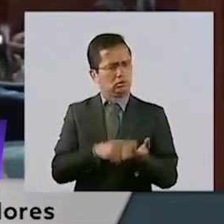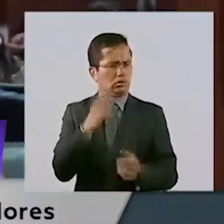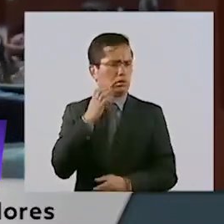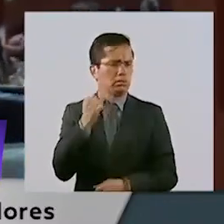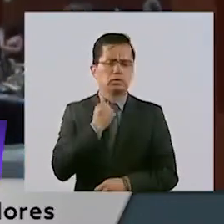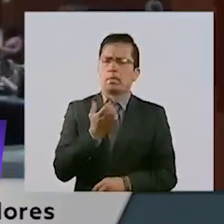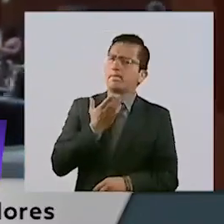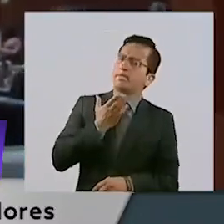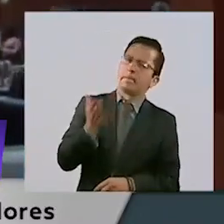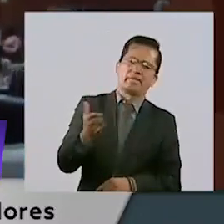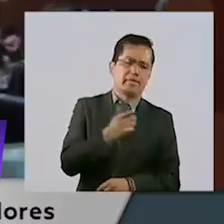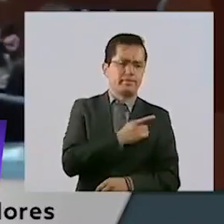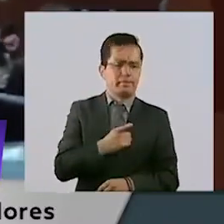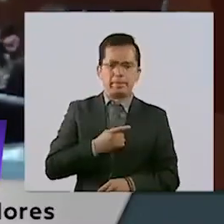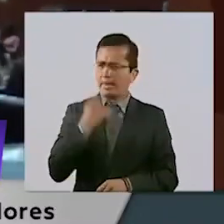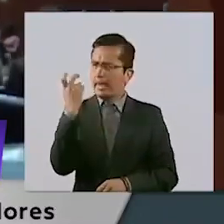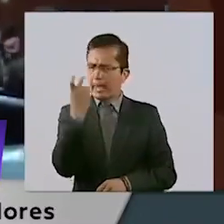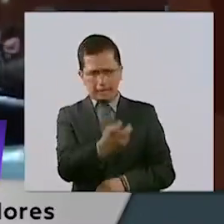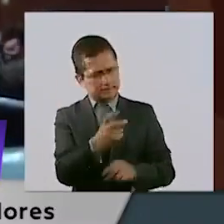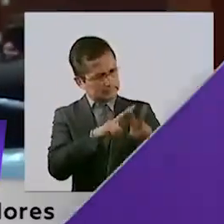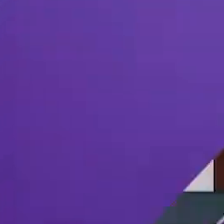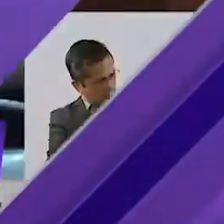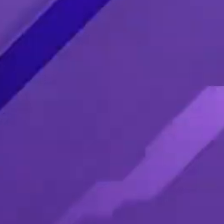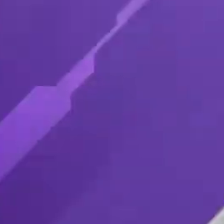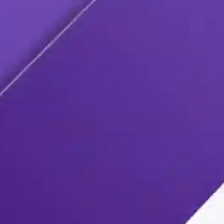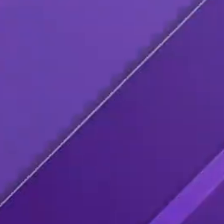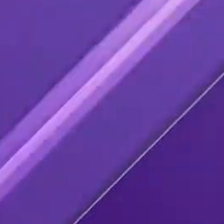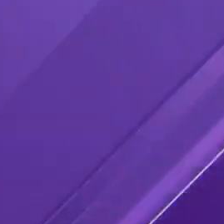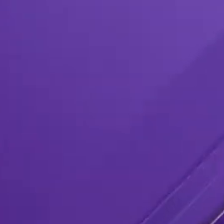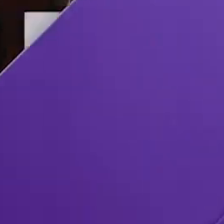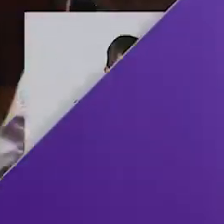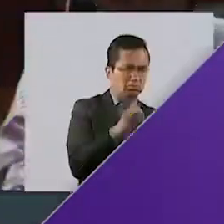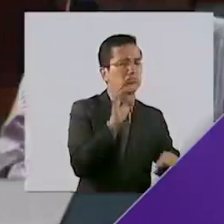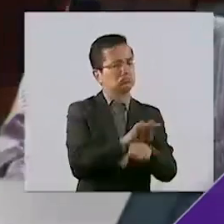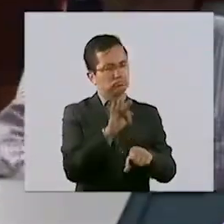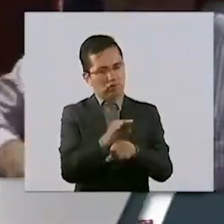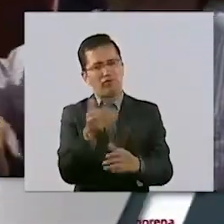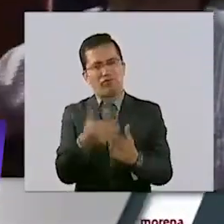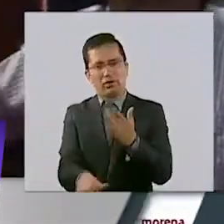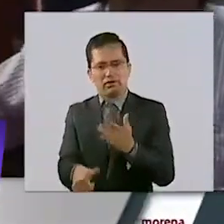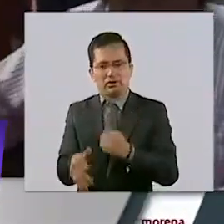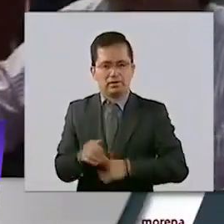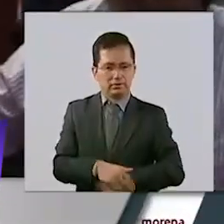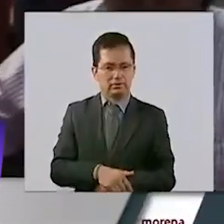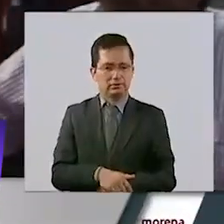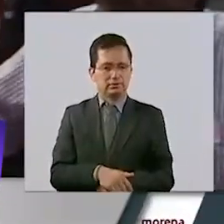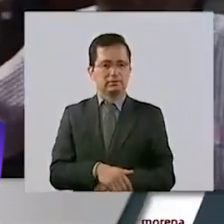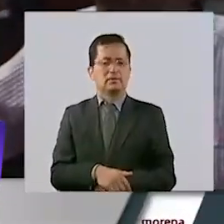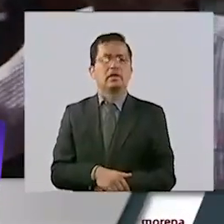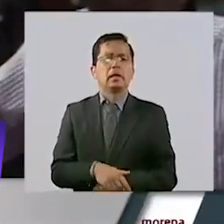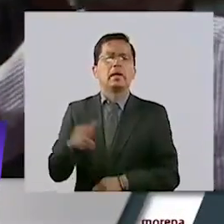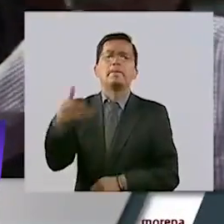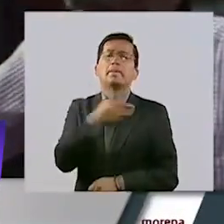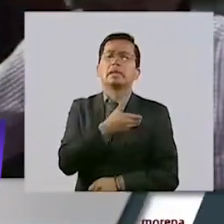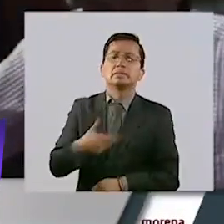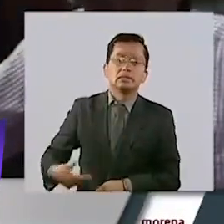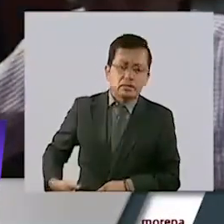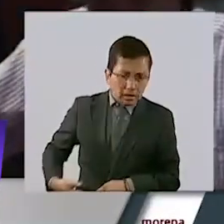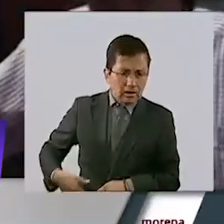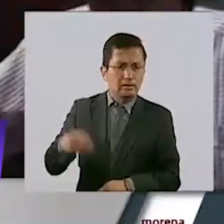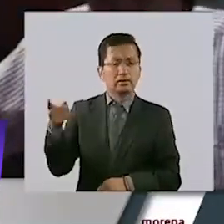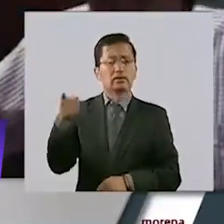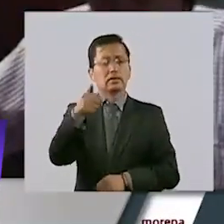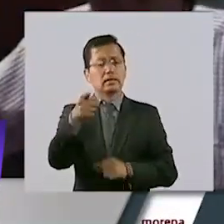se atienda y que por supuesto haya resultados. Presidente de la República y la Secretaría de Seguridad están atendiendo,